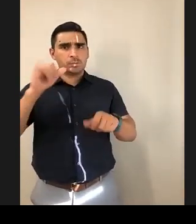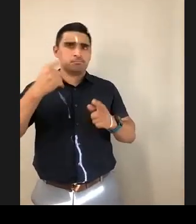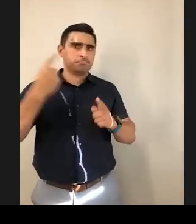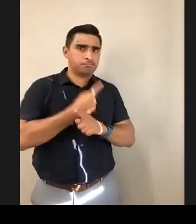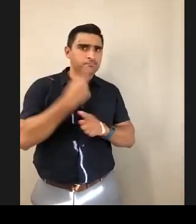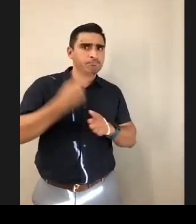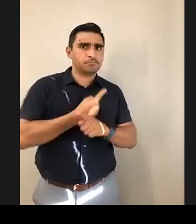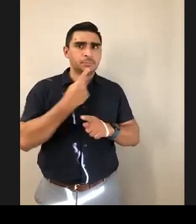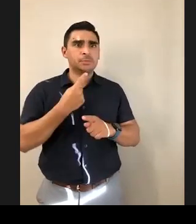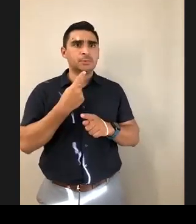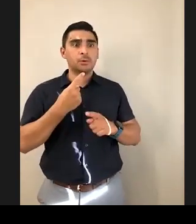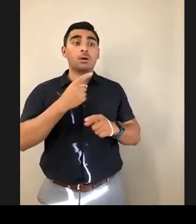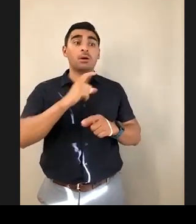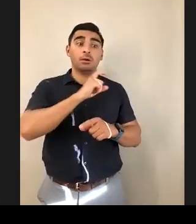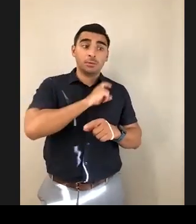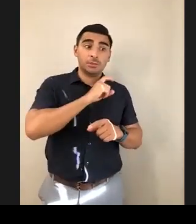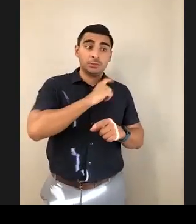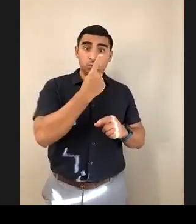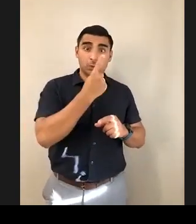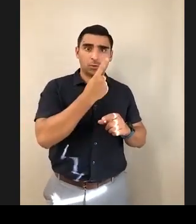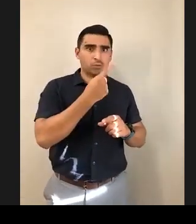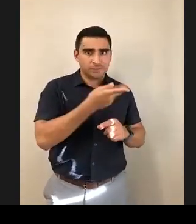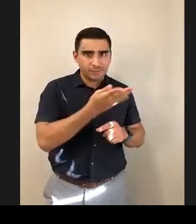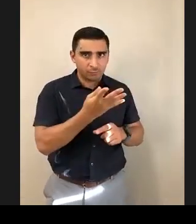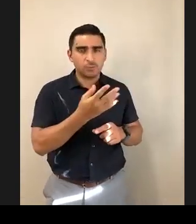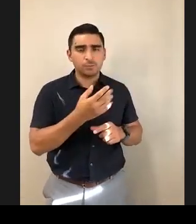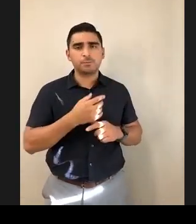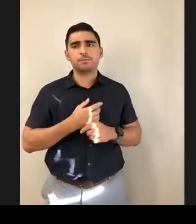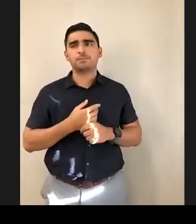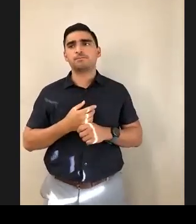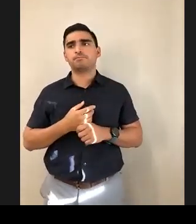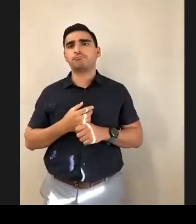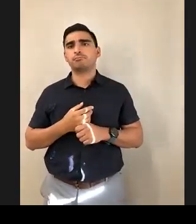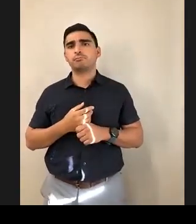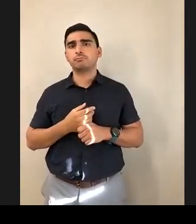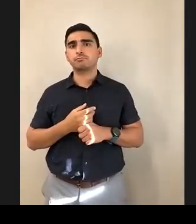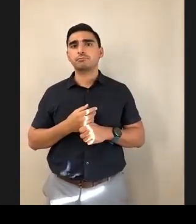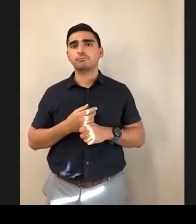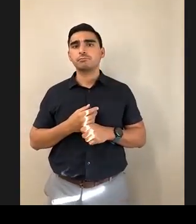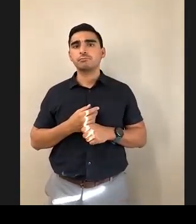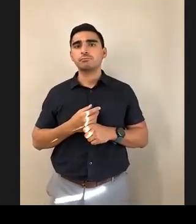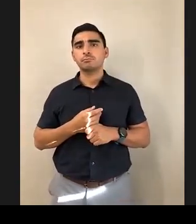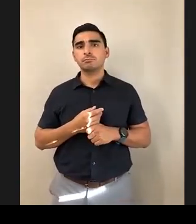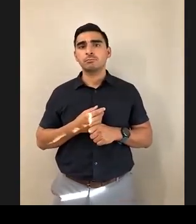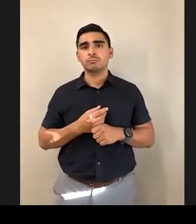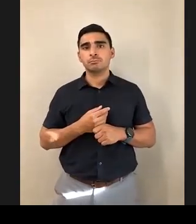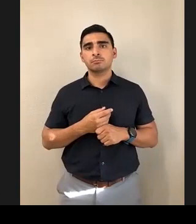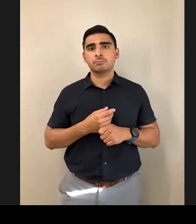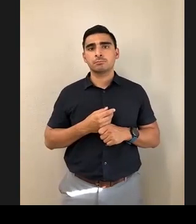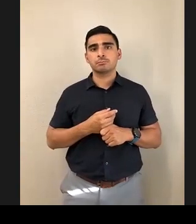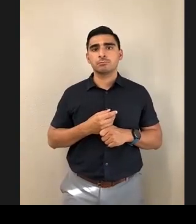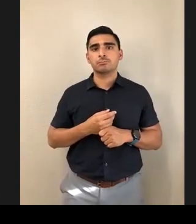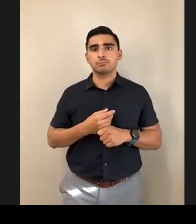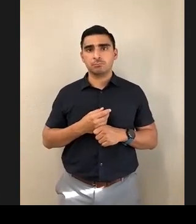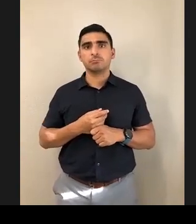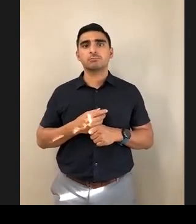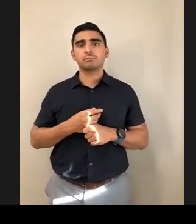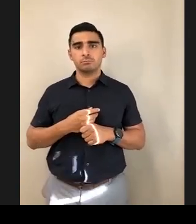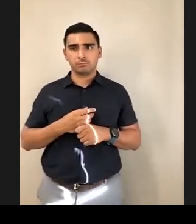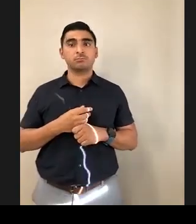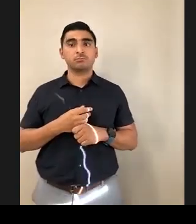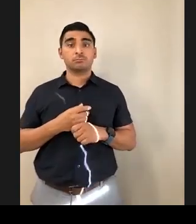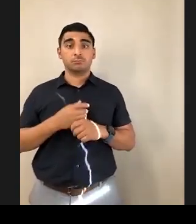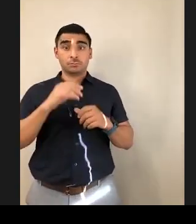medida disciplinaria es apropiada para el oficial de la policía. Y eso es algo que definitivamente